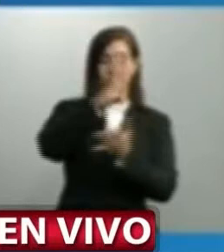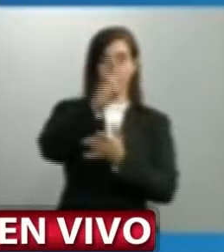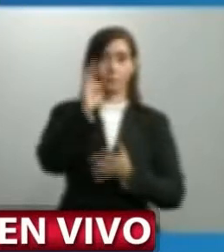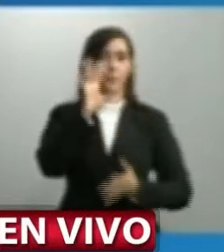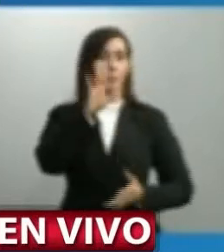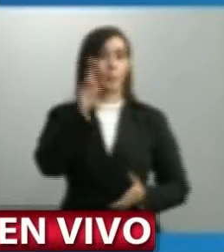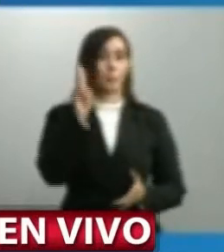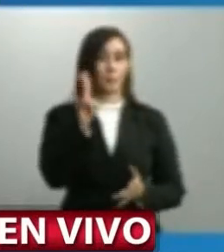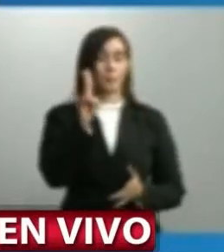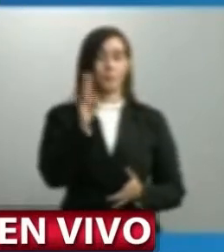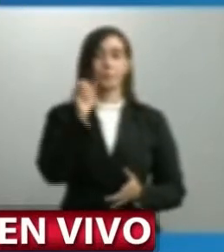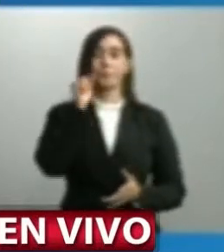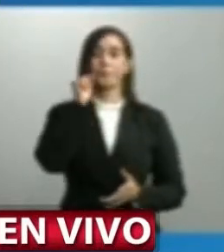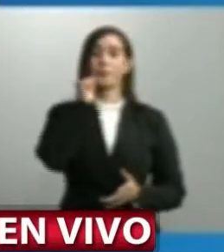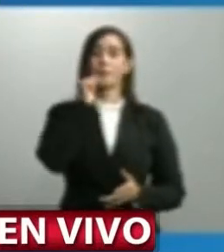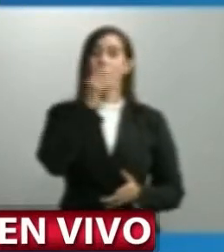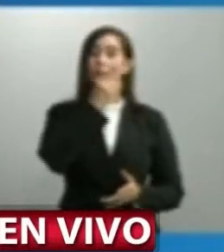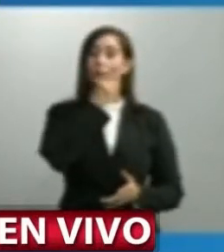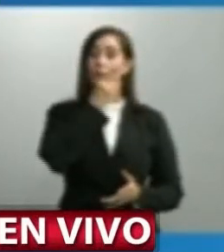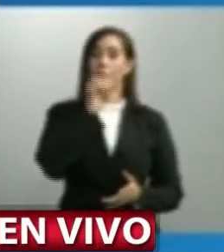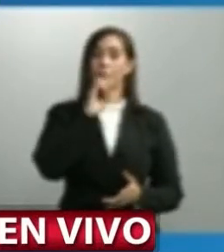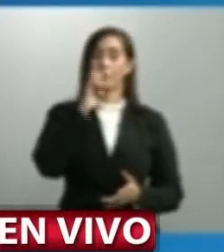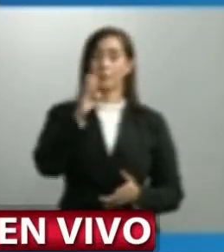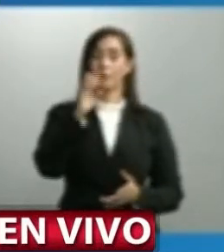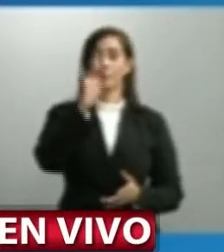1.652, Santo Domingo Norte,